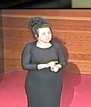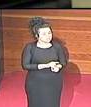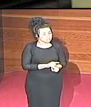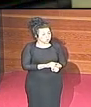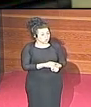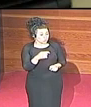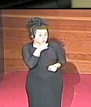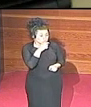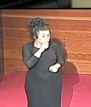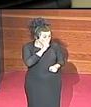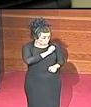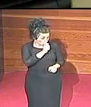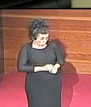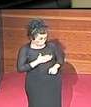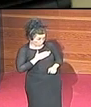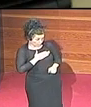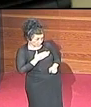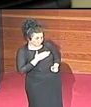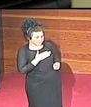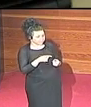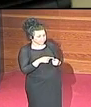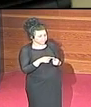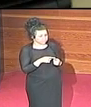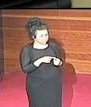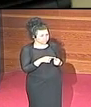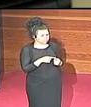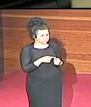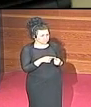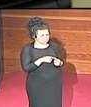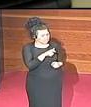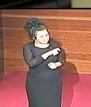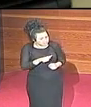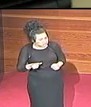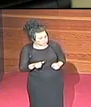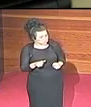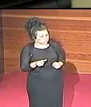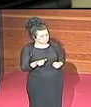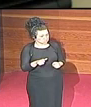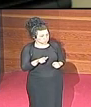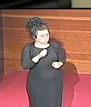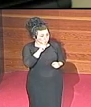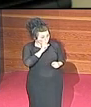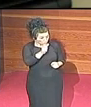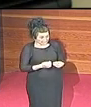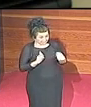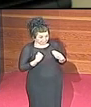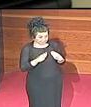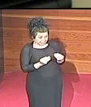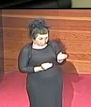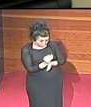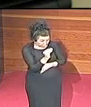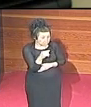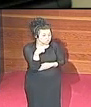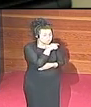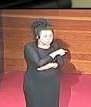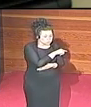ucranianos, los ciudadanos ucranianos de origen ruso, que debían